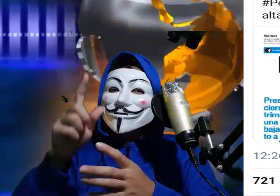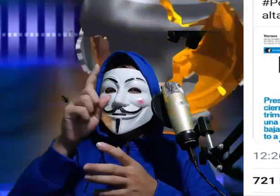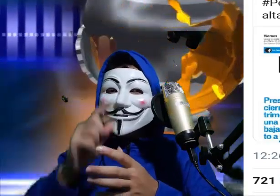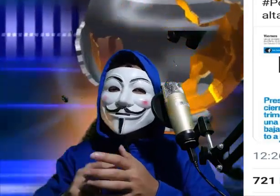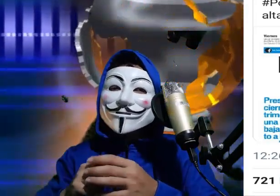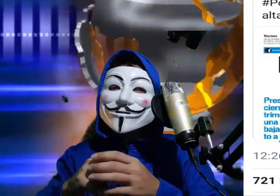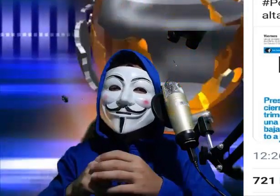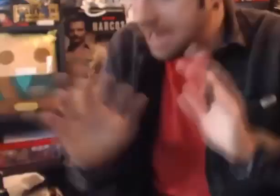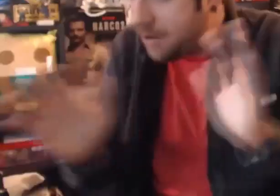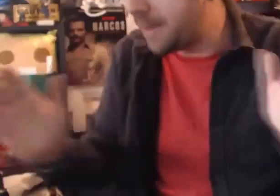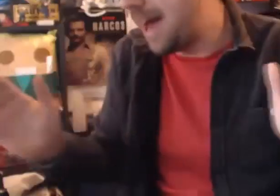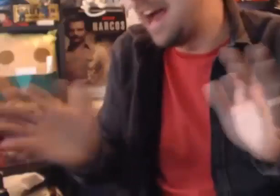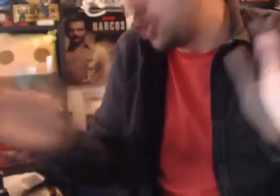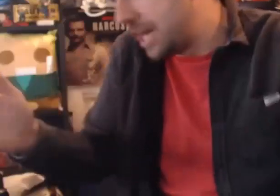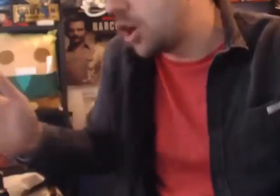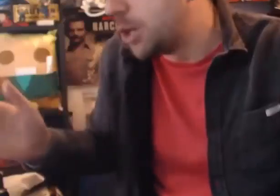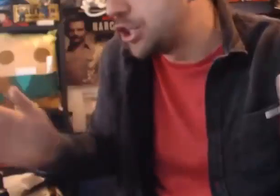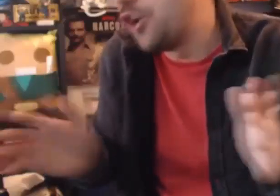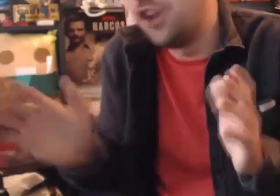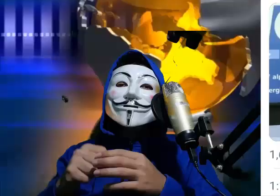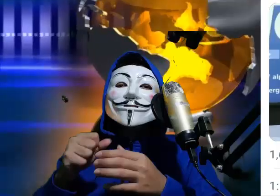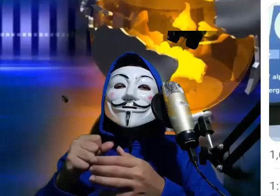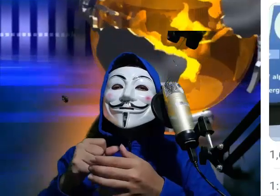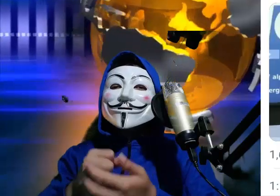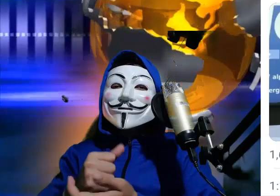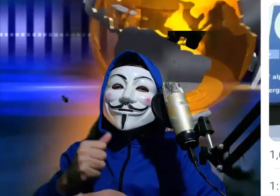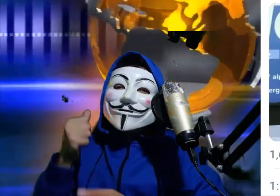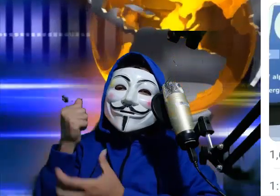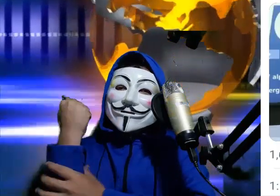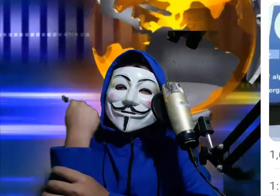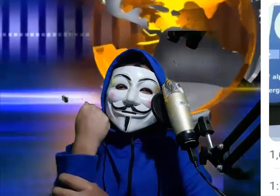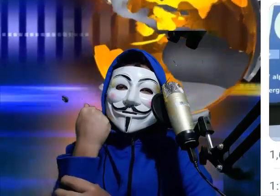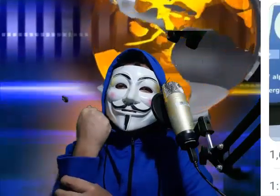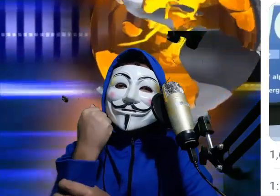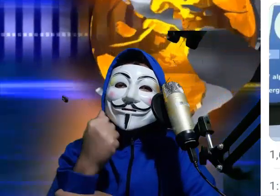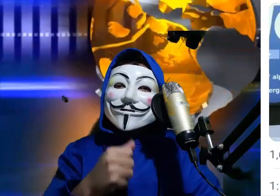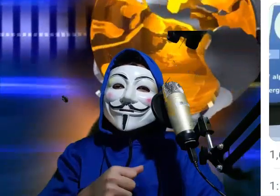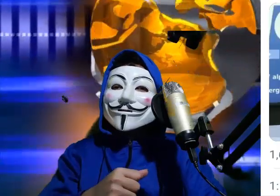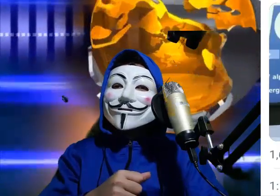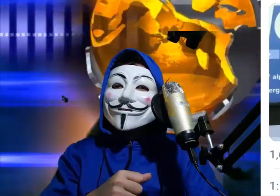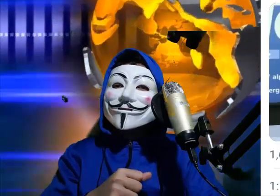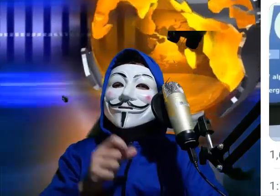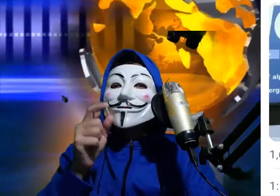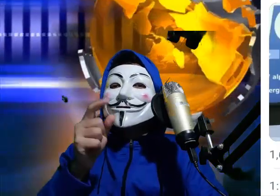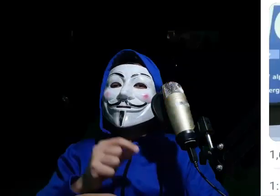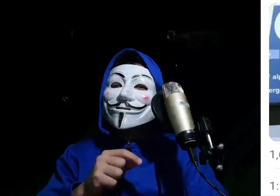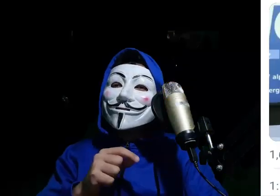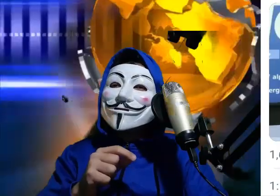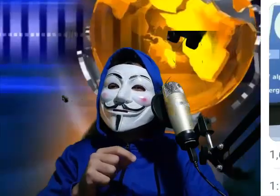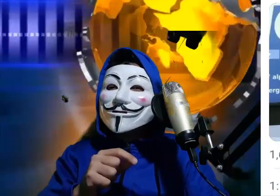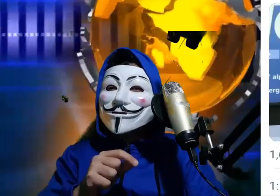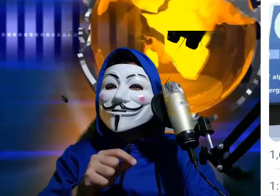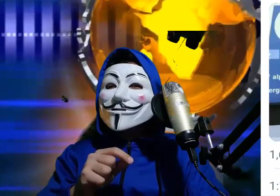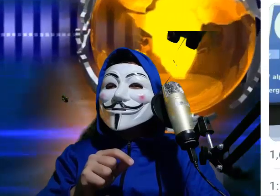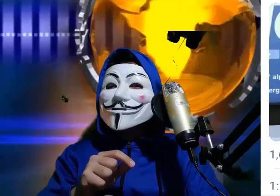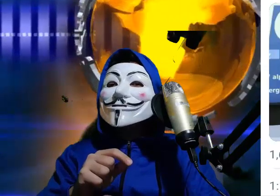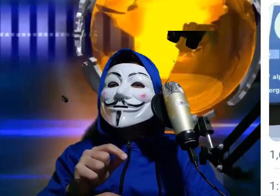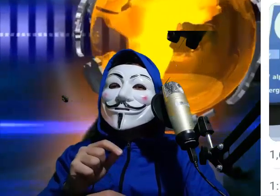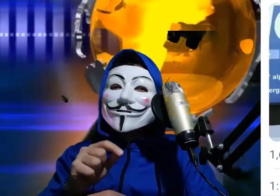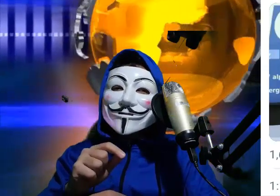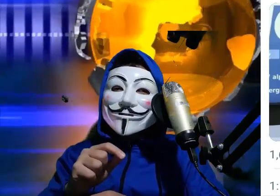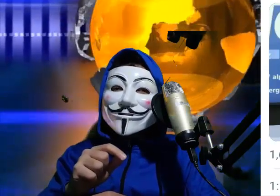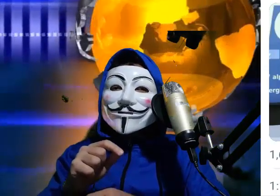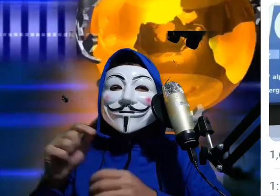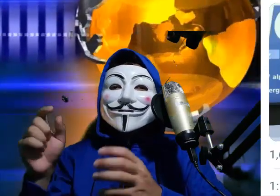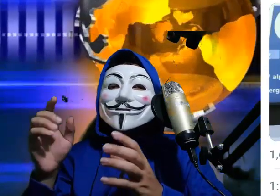aceptar la realidad. La verdad, las cosas como son. Pero el que le ardió el aniceto fue a Sergio Méndez, que dijo